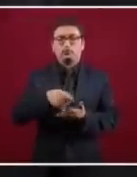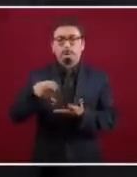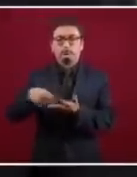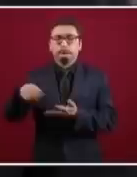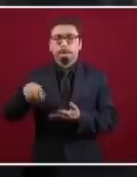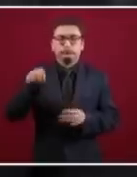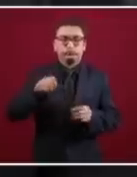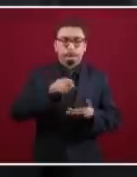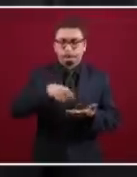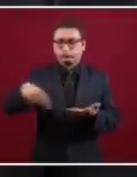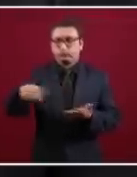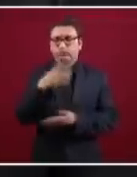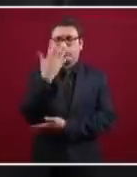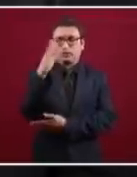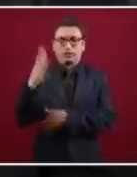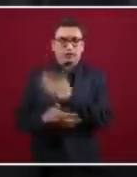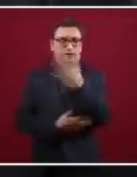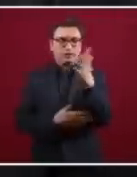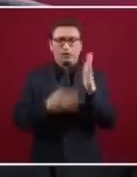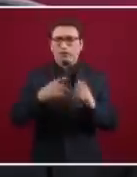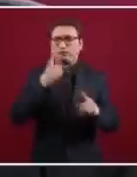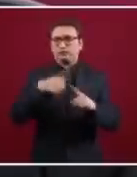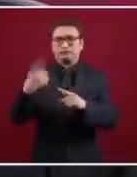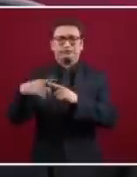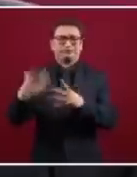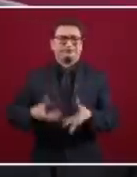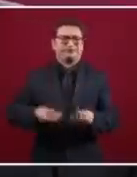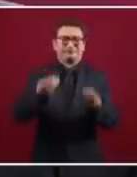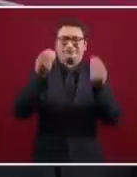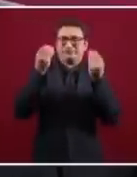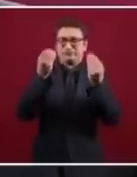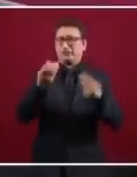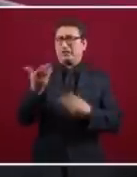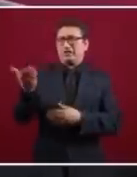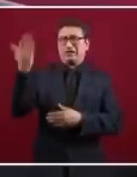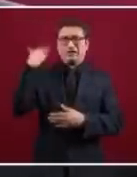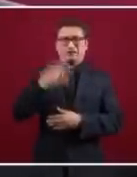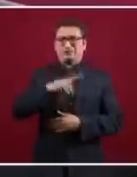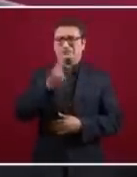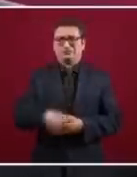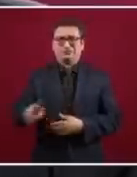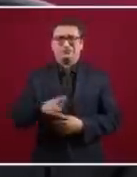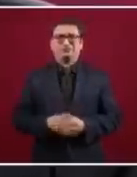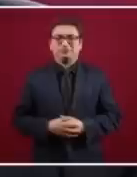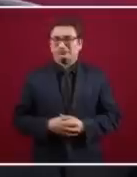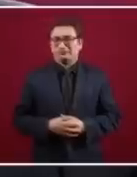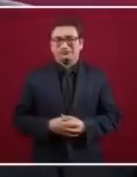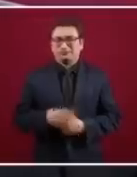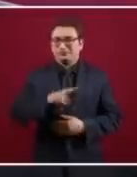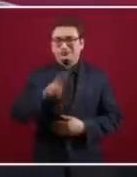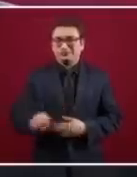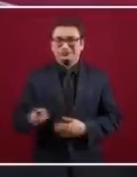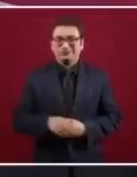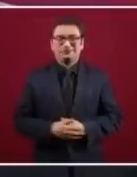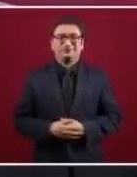nunca se había hecho en la historia nunca